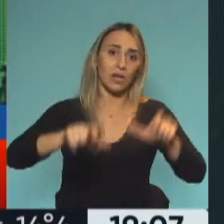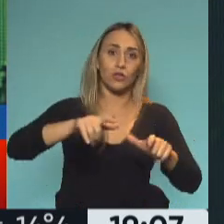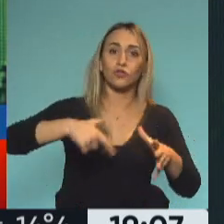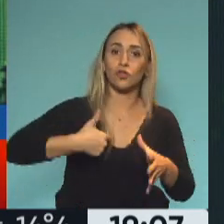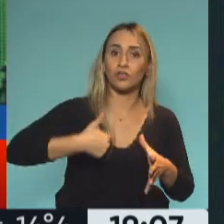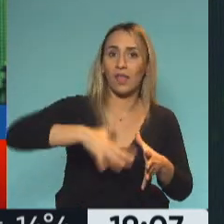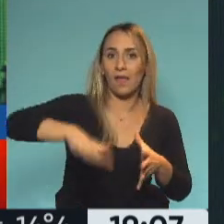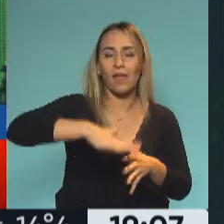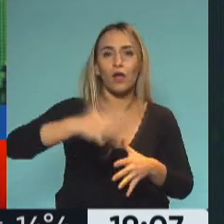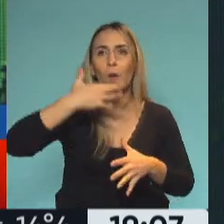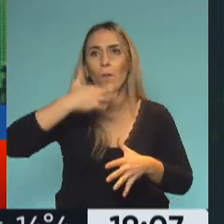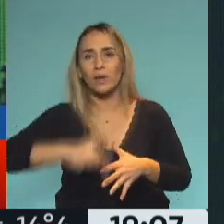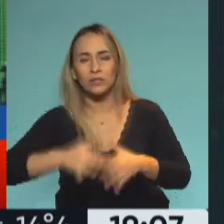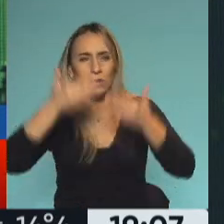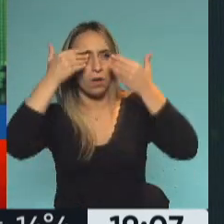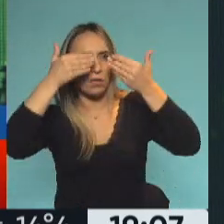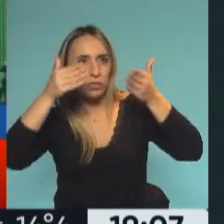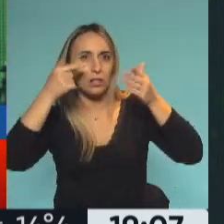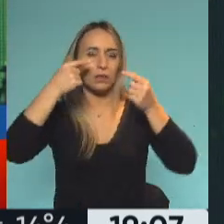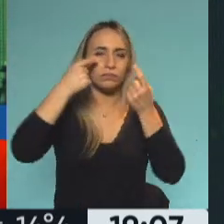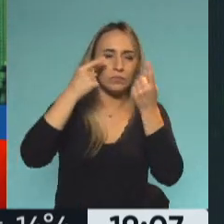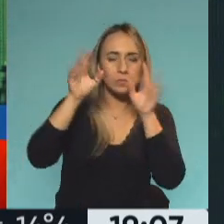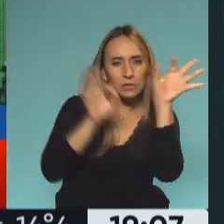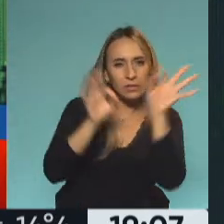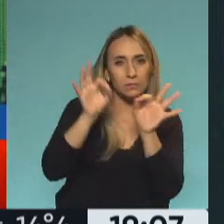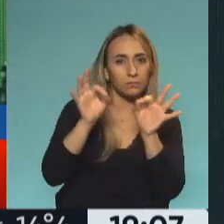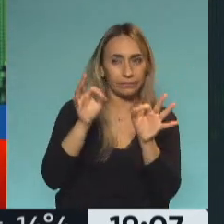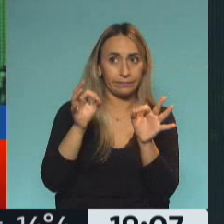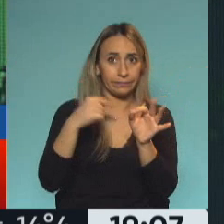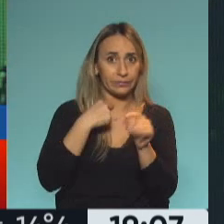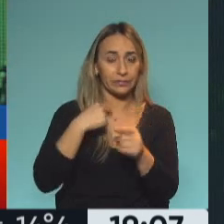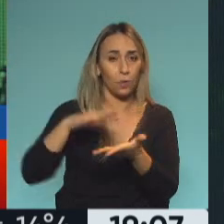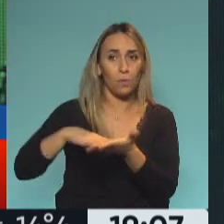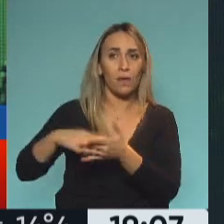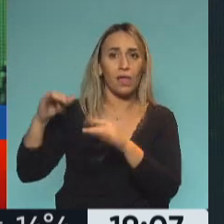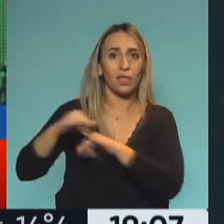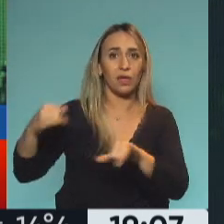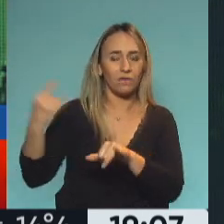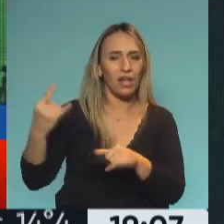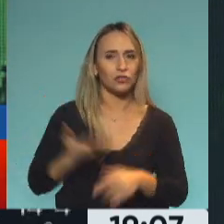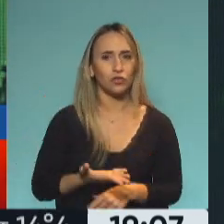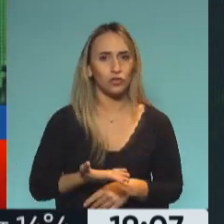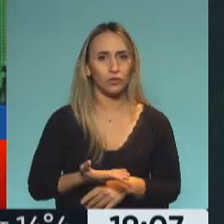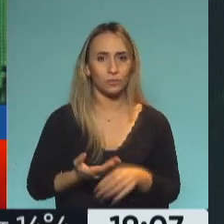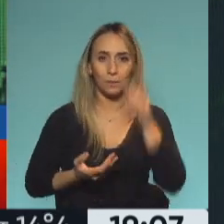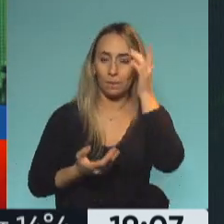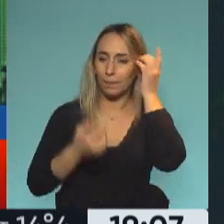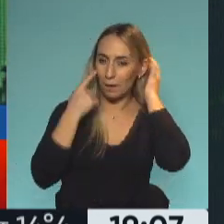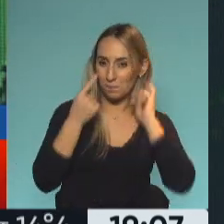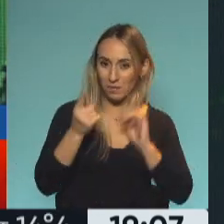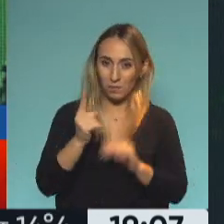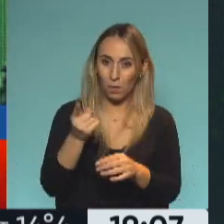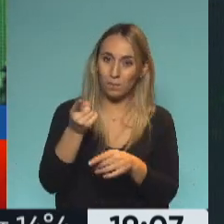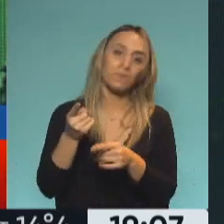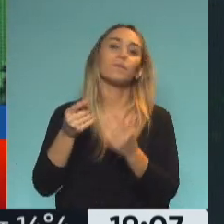un momento muy delicado sanitario, entonces, bueno, se entiende ese pedido de Carla Bisotti. ¿Querés que repasemos el fragmento de la conferencia de prensa de la ministra de